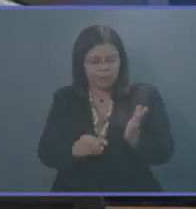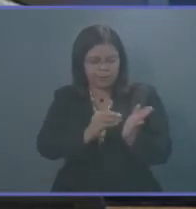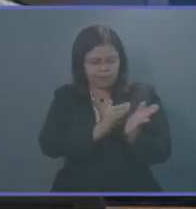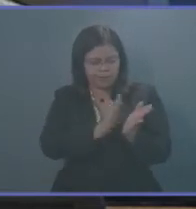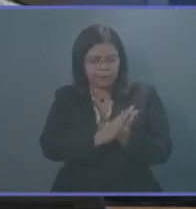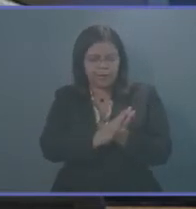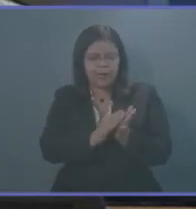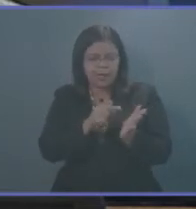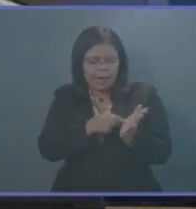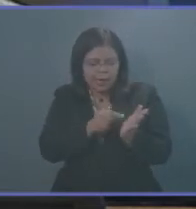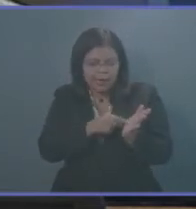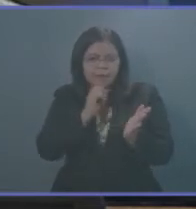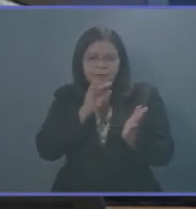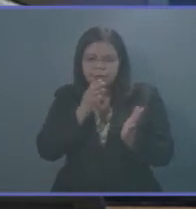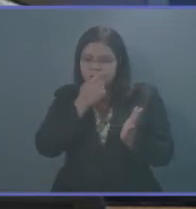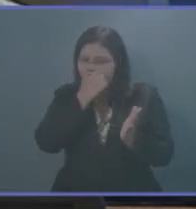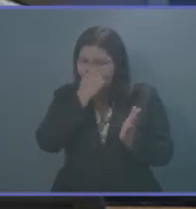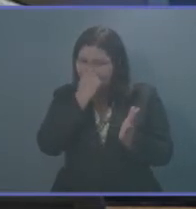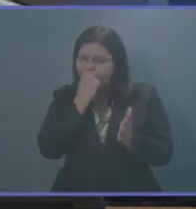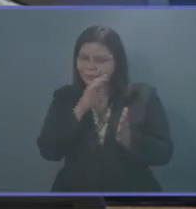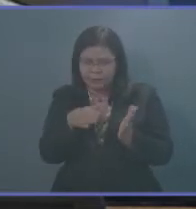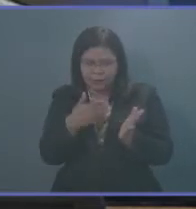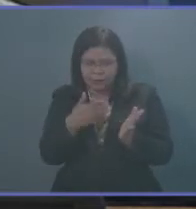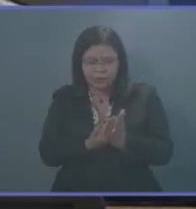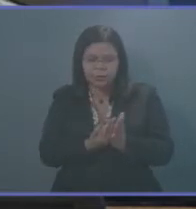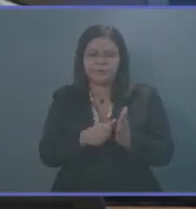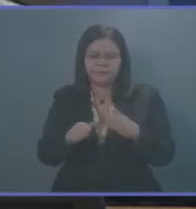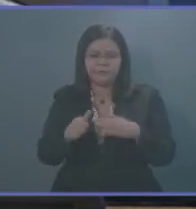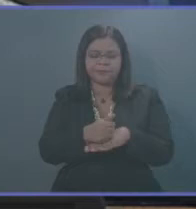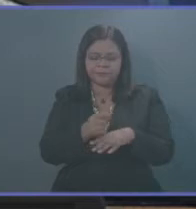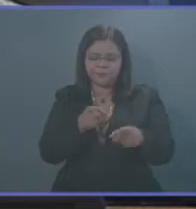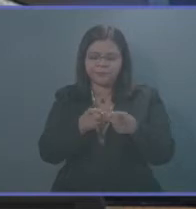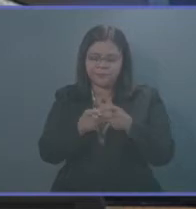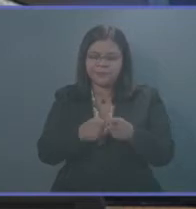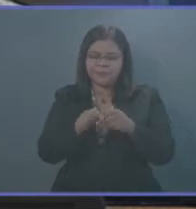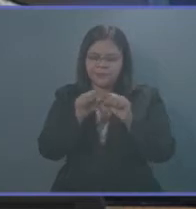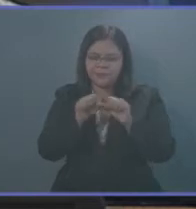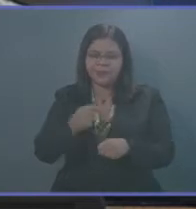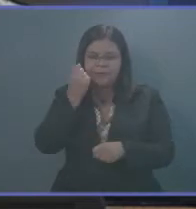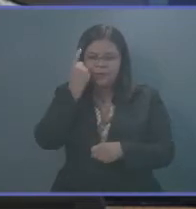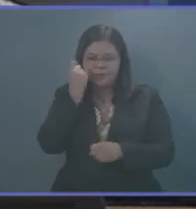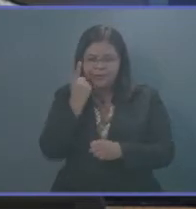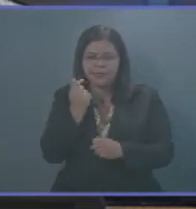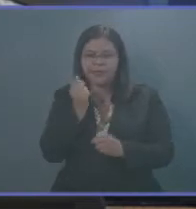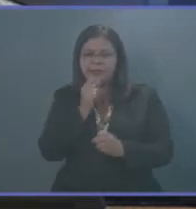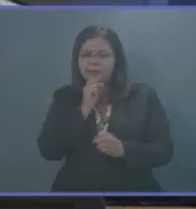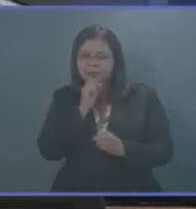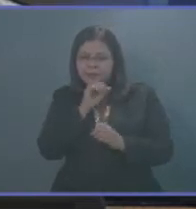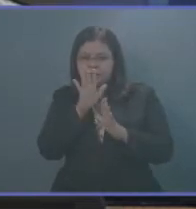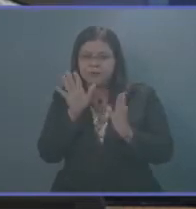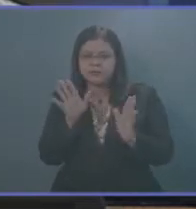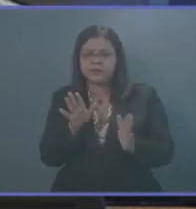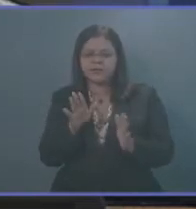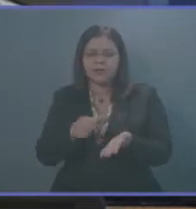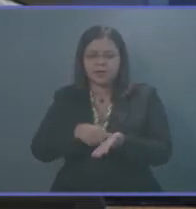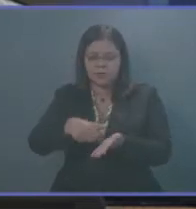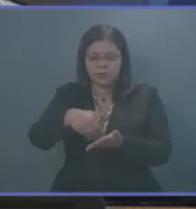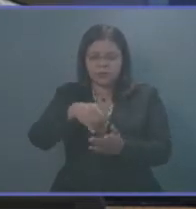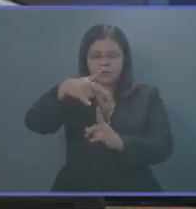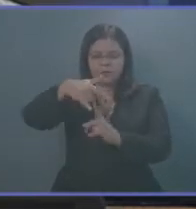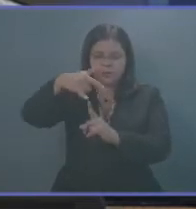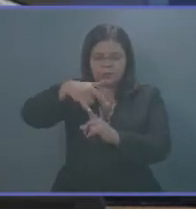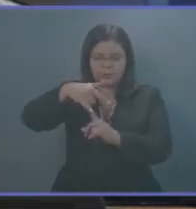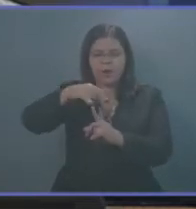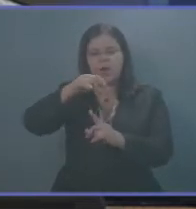haga alusión a la expresión Administración Tributaria Municipal, deberá entenderse que se hace referencia al municipio de Ilopango o a